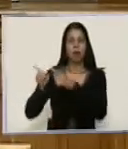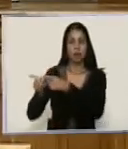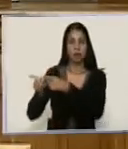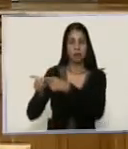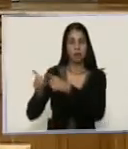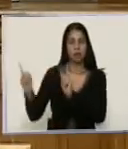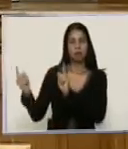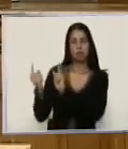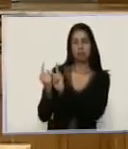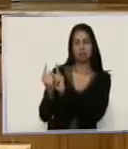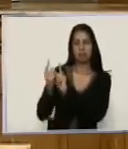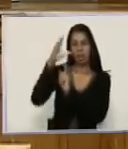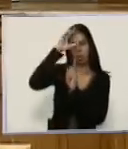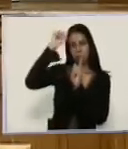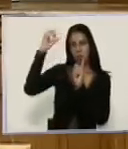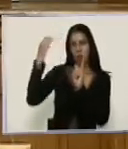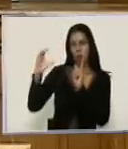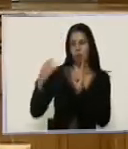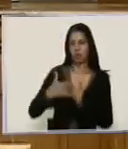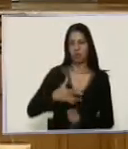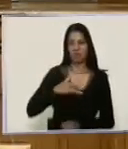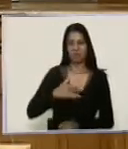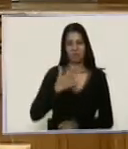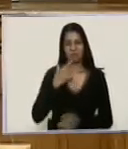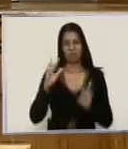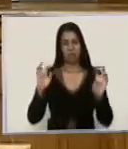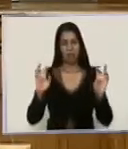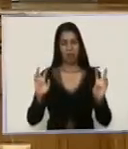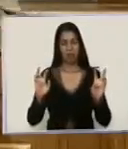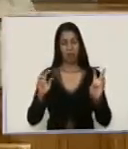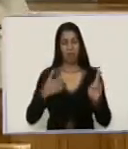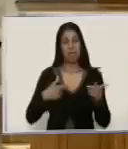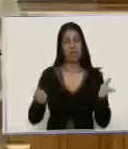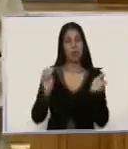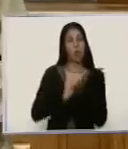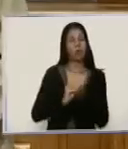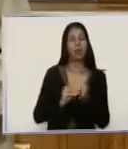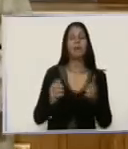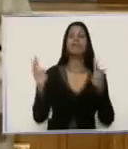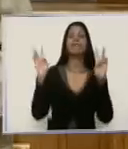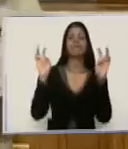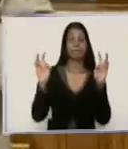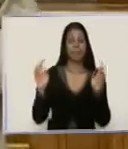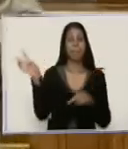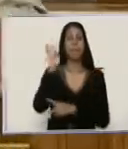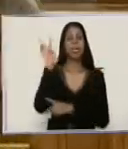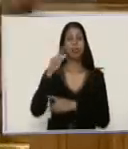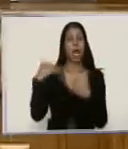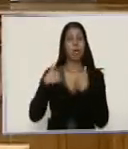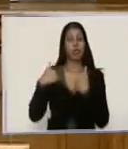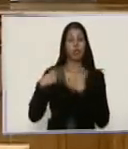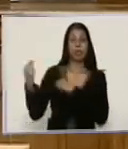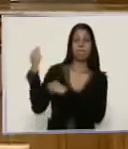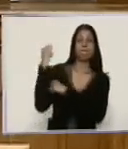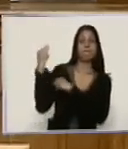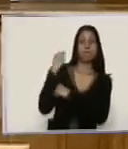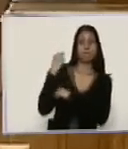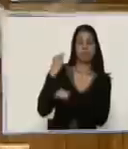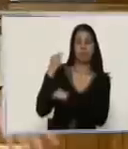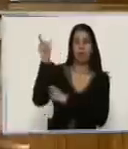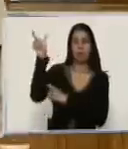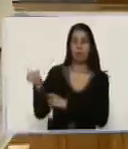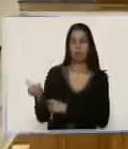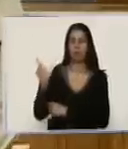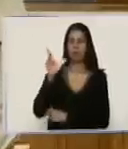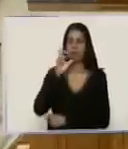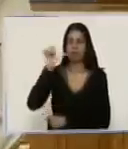Debemos entender, de nuevo, yo regreso al mismo tema, estamos en guerra. No es solamente el repudio a un personaje tan